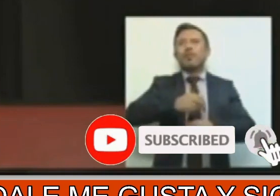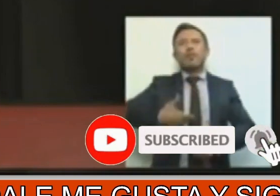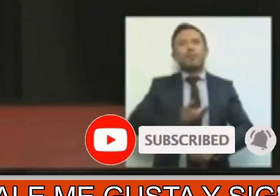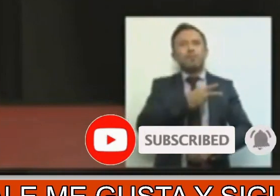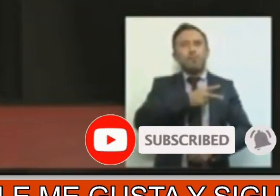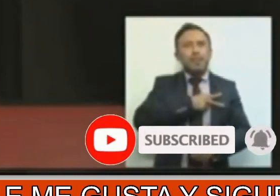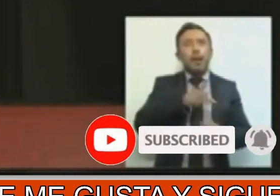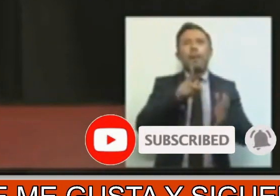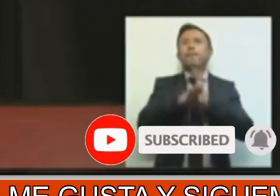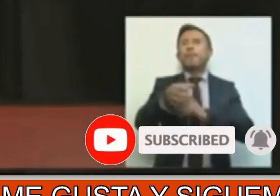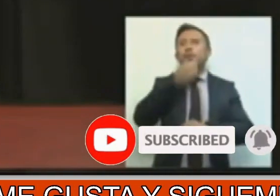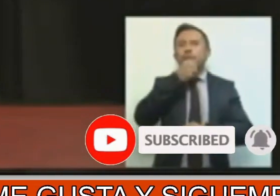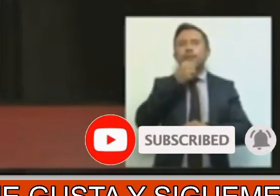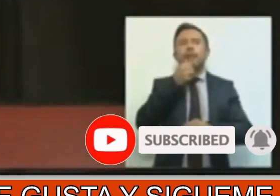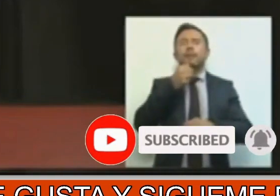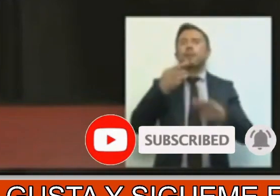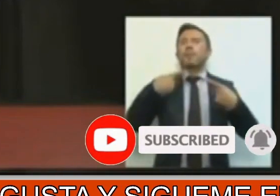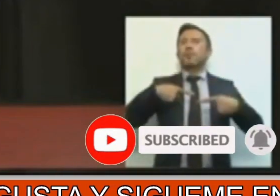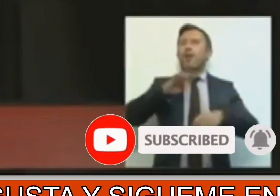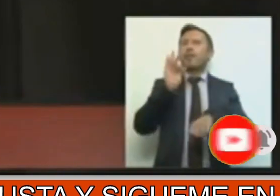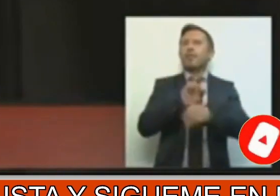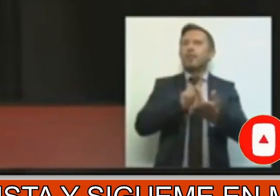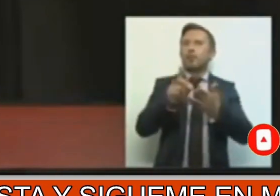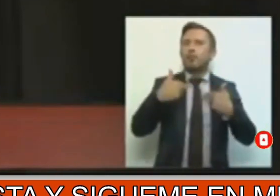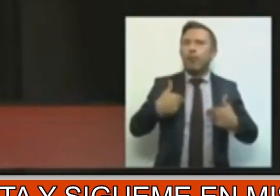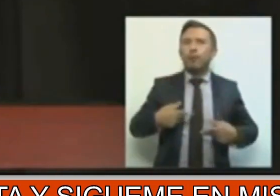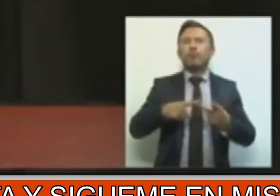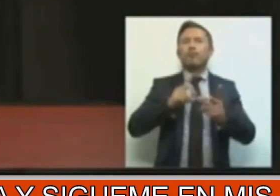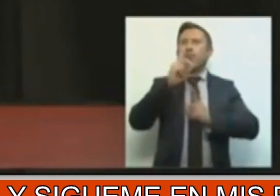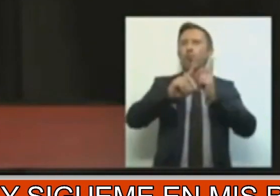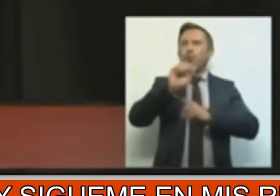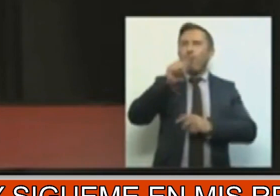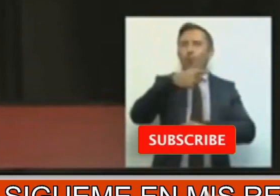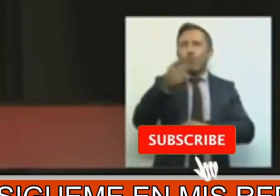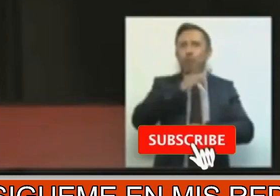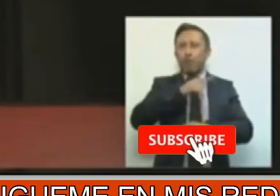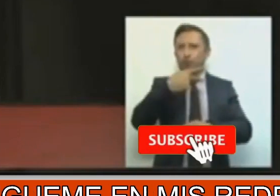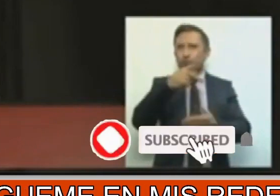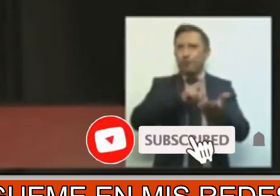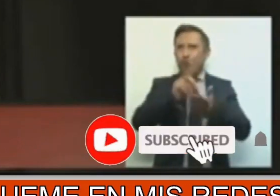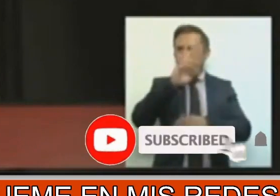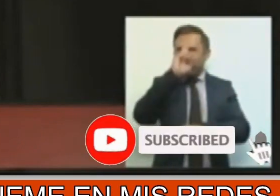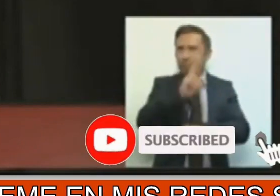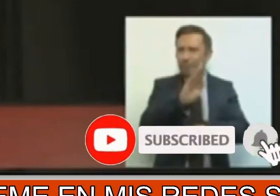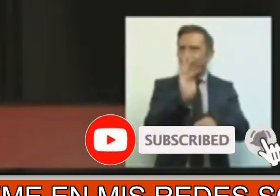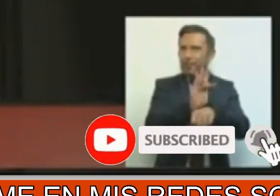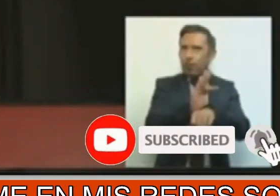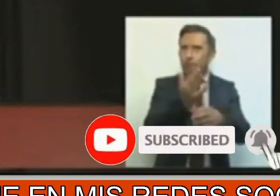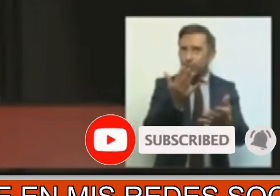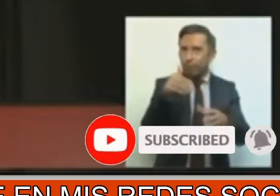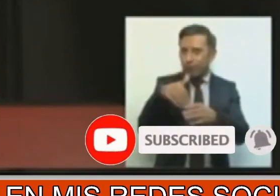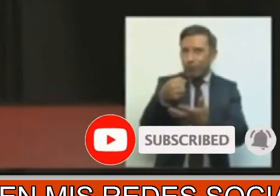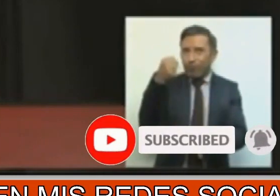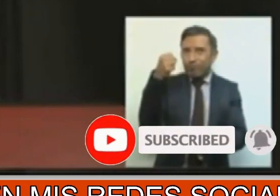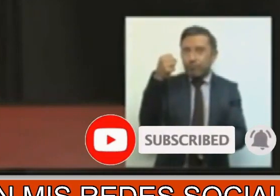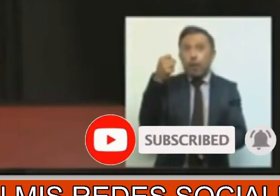los defensores de derechos humanos, de los deportistas, de ellos. Hoy tenemos un presidente